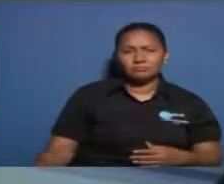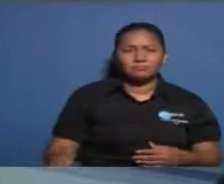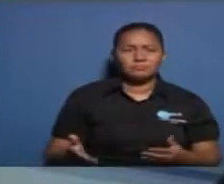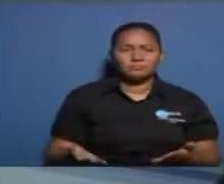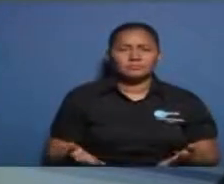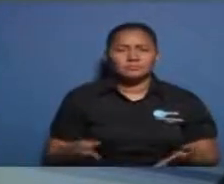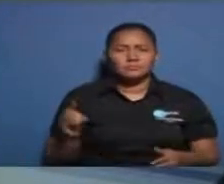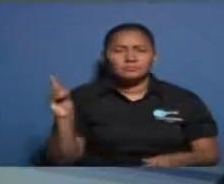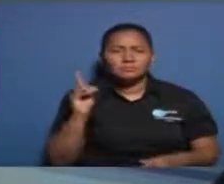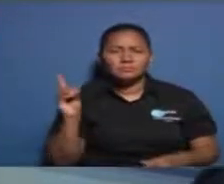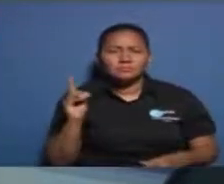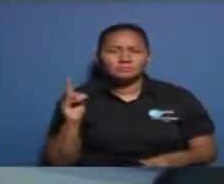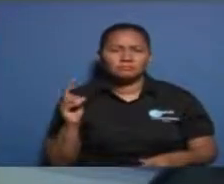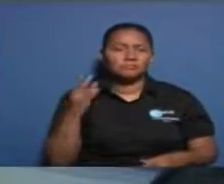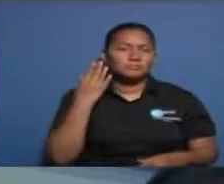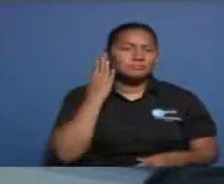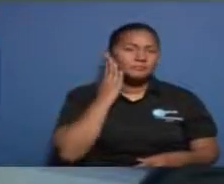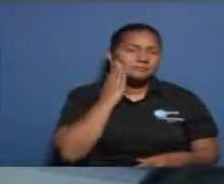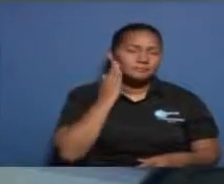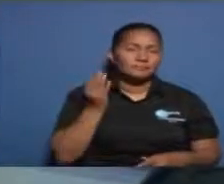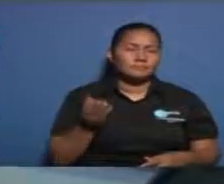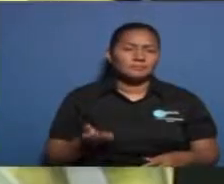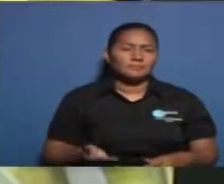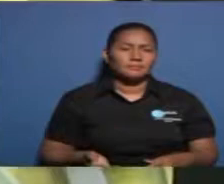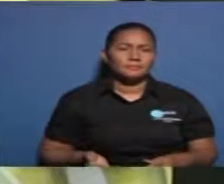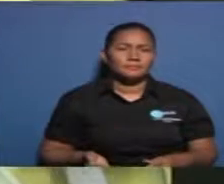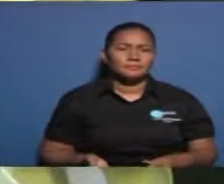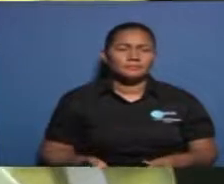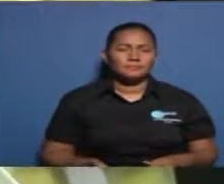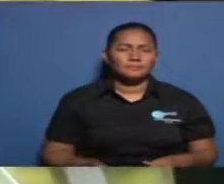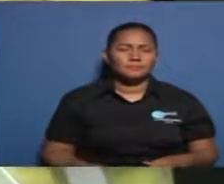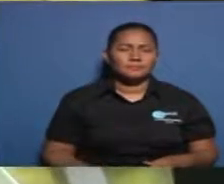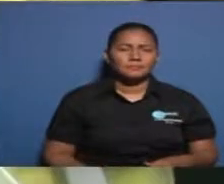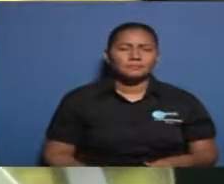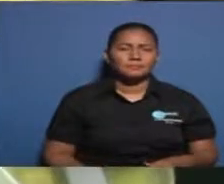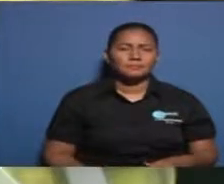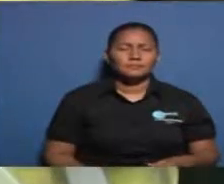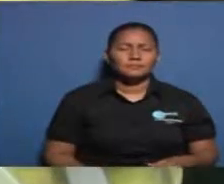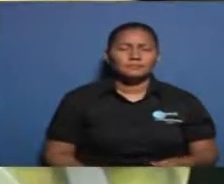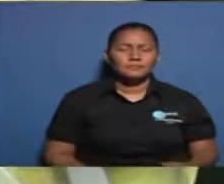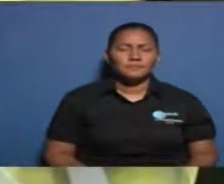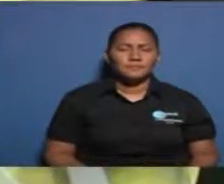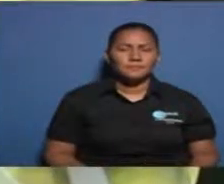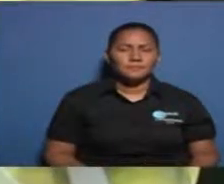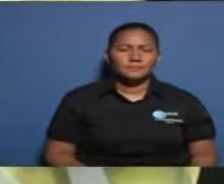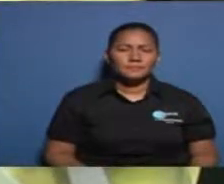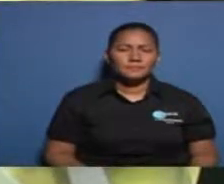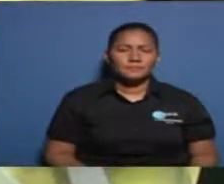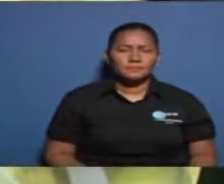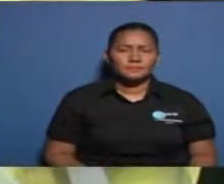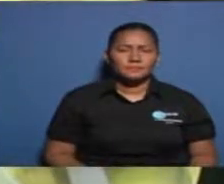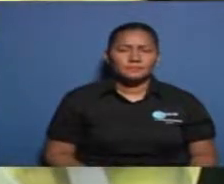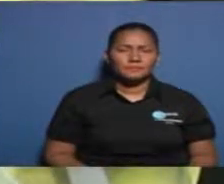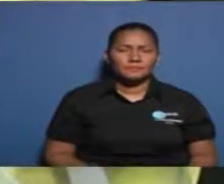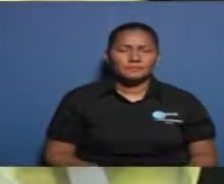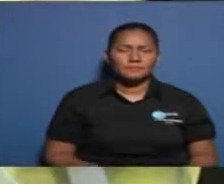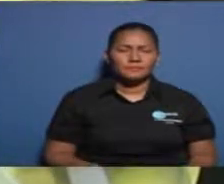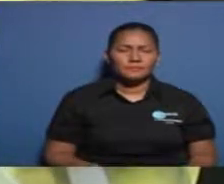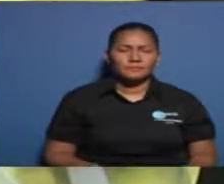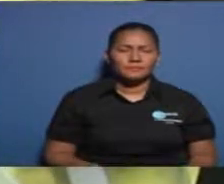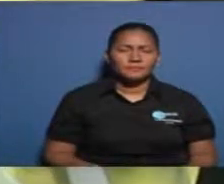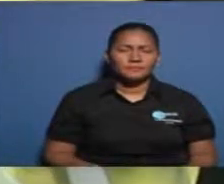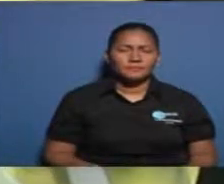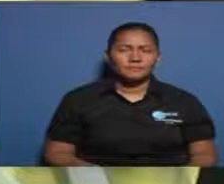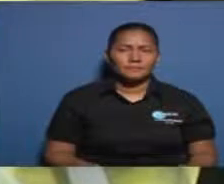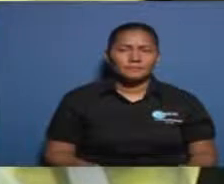estaba la mamá porque entonces existe de pronto ese no sé si es un dicho o existe de protesta